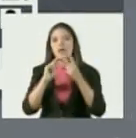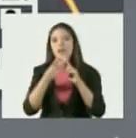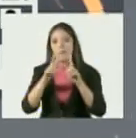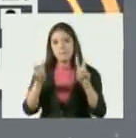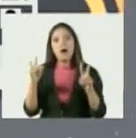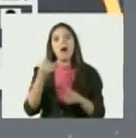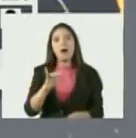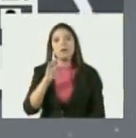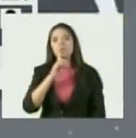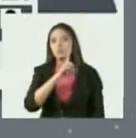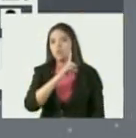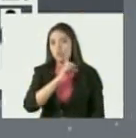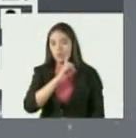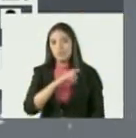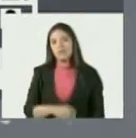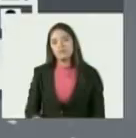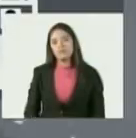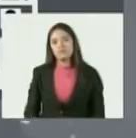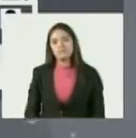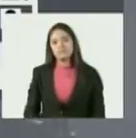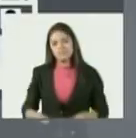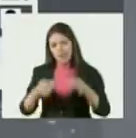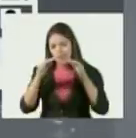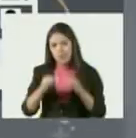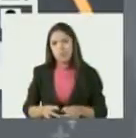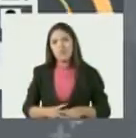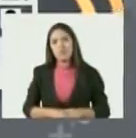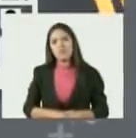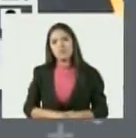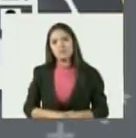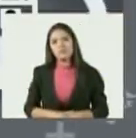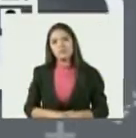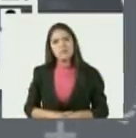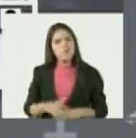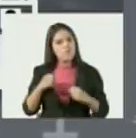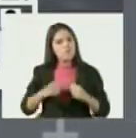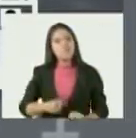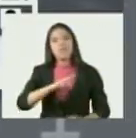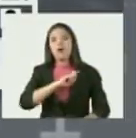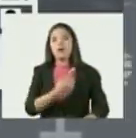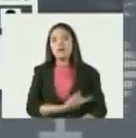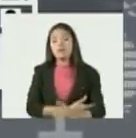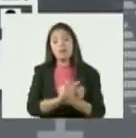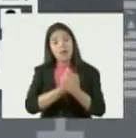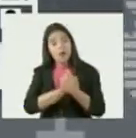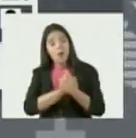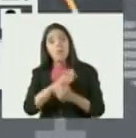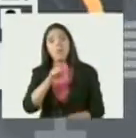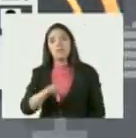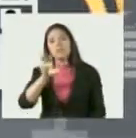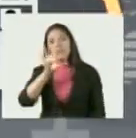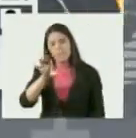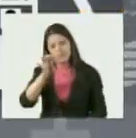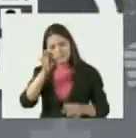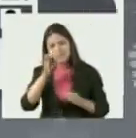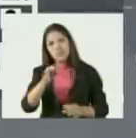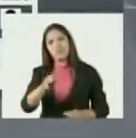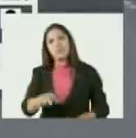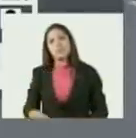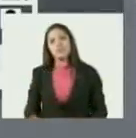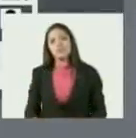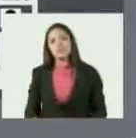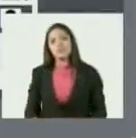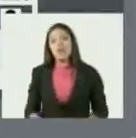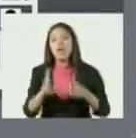y apellido. Se los aseguro, con la misma fuerza que amo esta patria, se los aseguro.